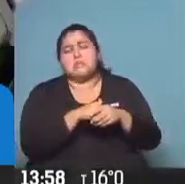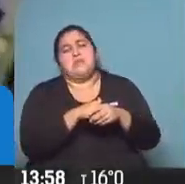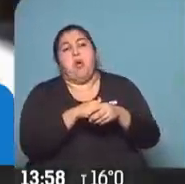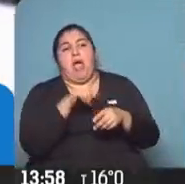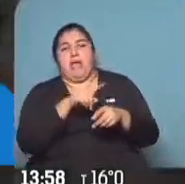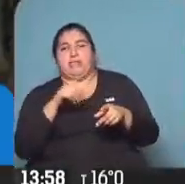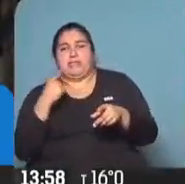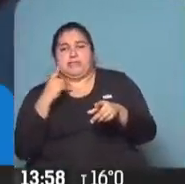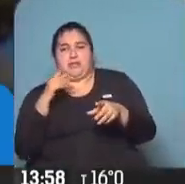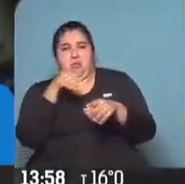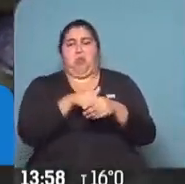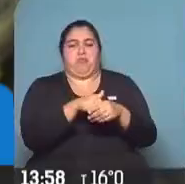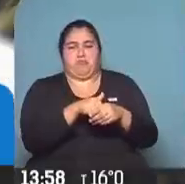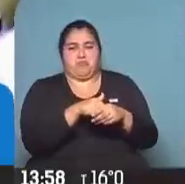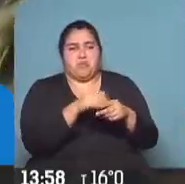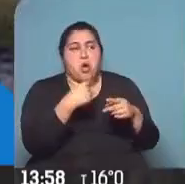riesgo